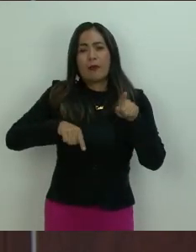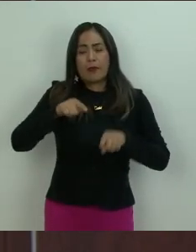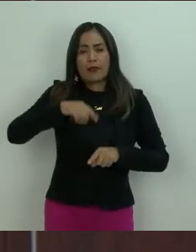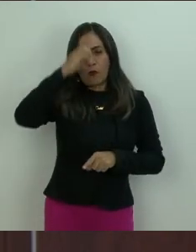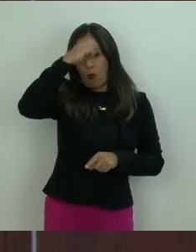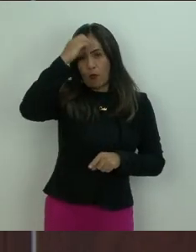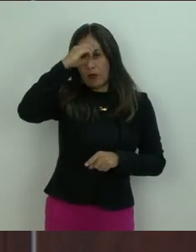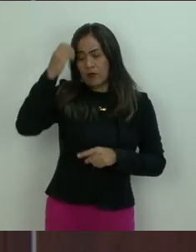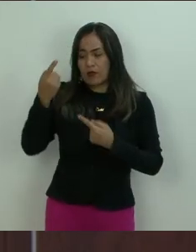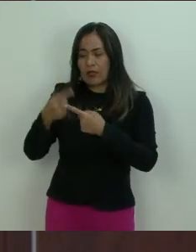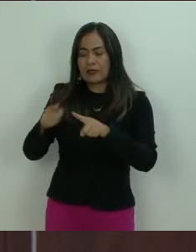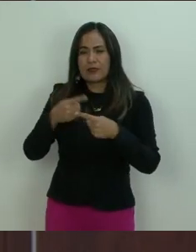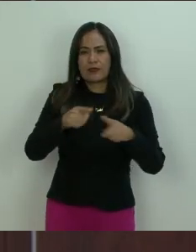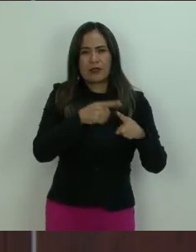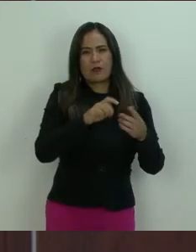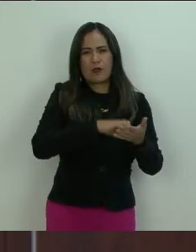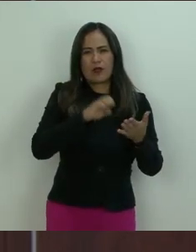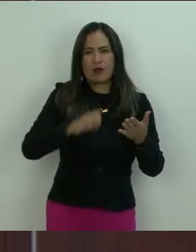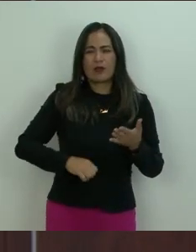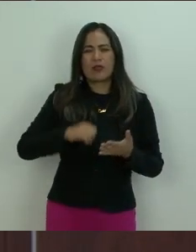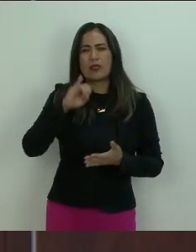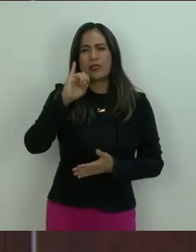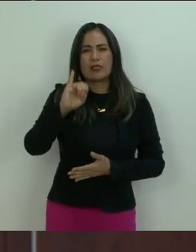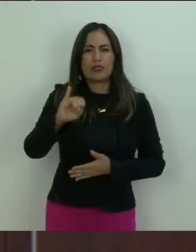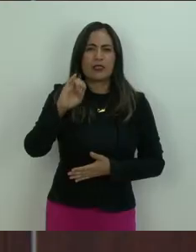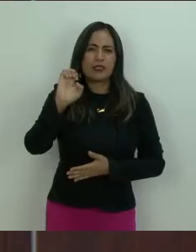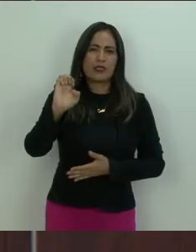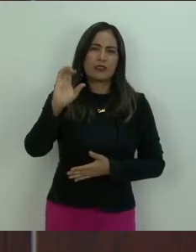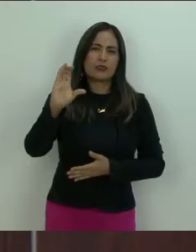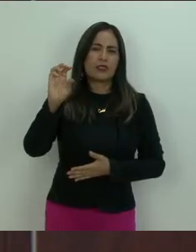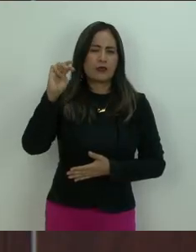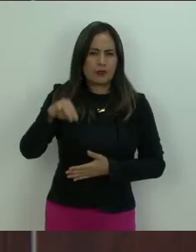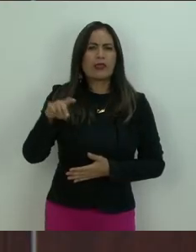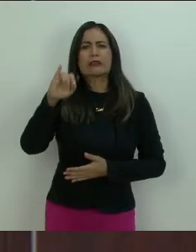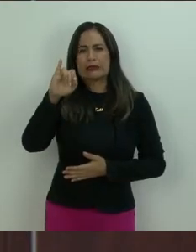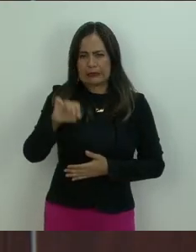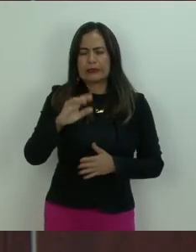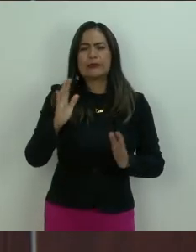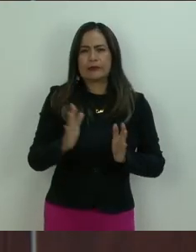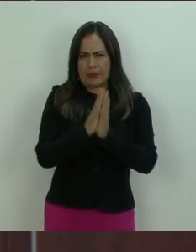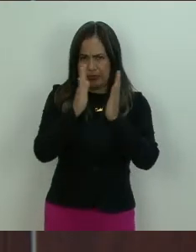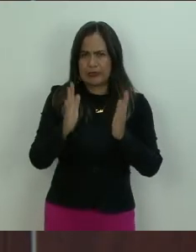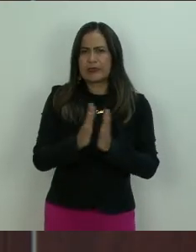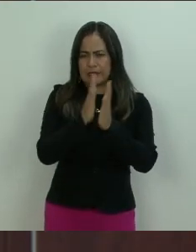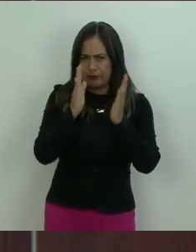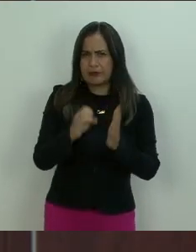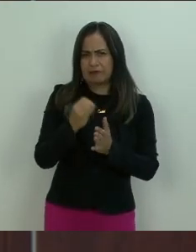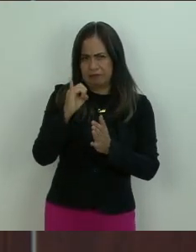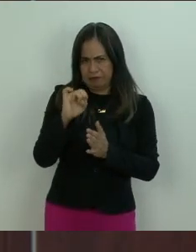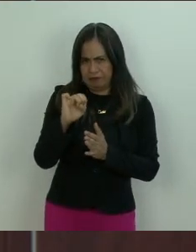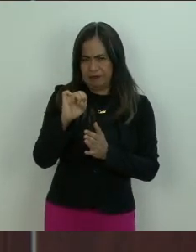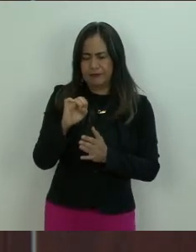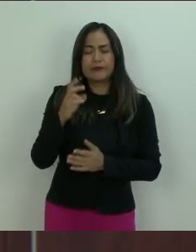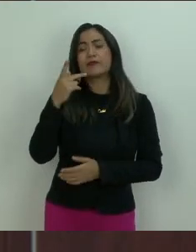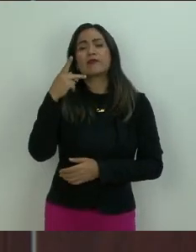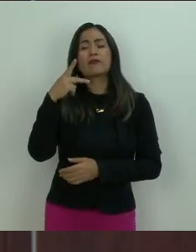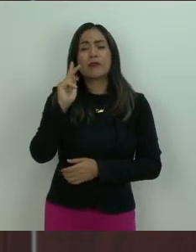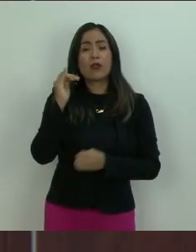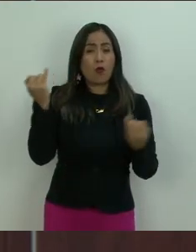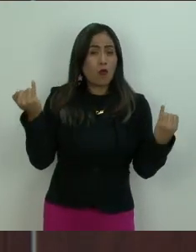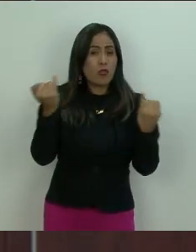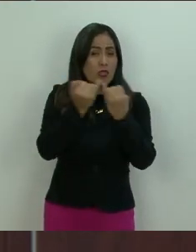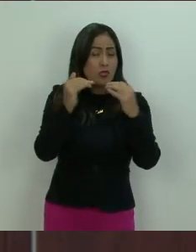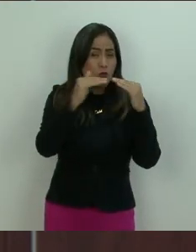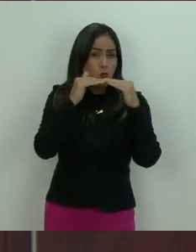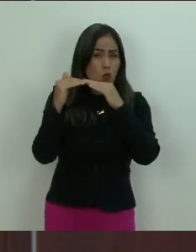estaba hablando del Instituto Electoral, en cómo sí participan, pero participan en igualdad de